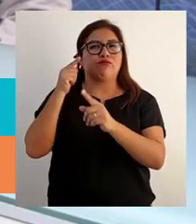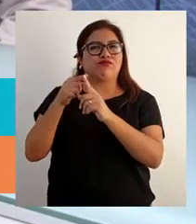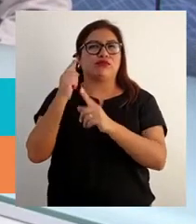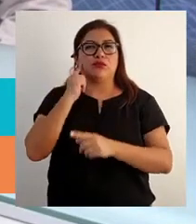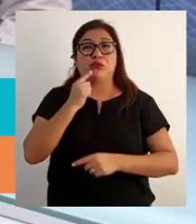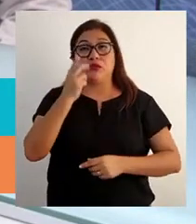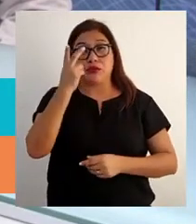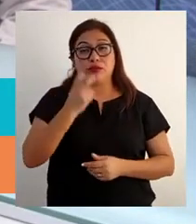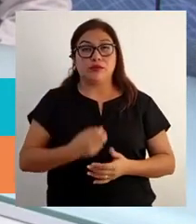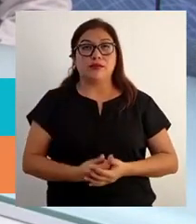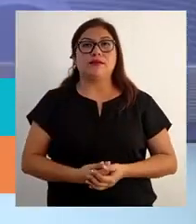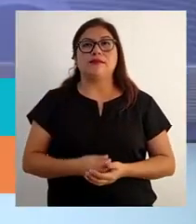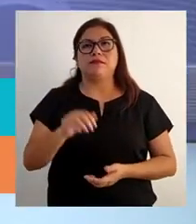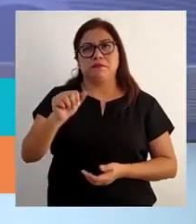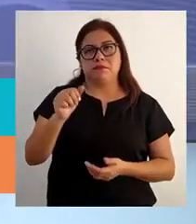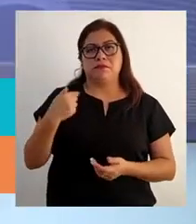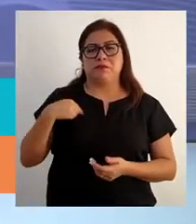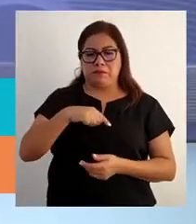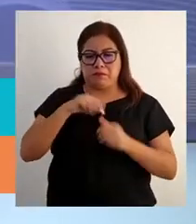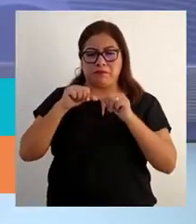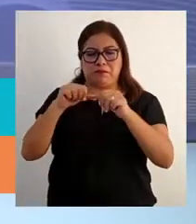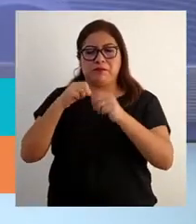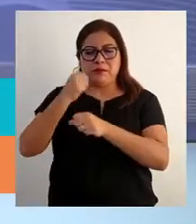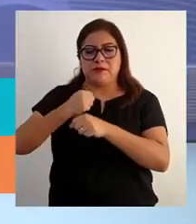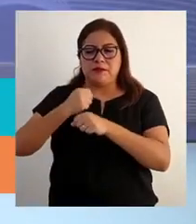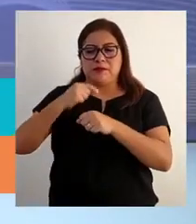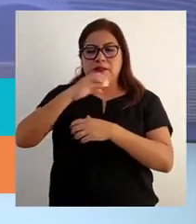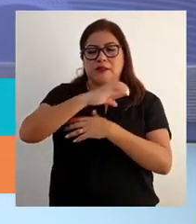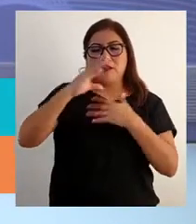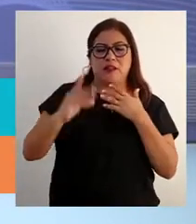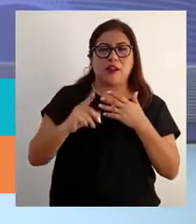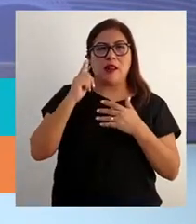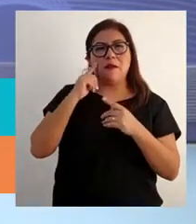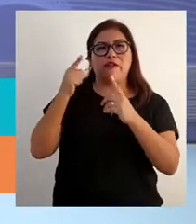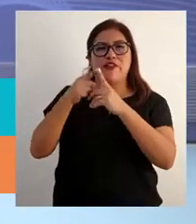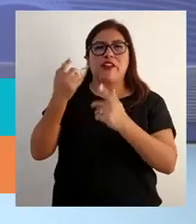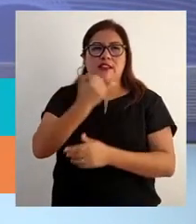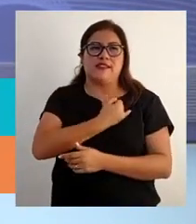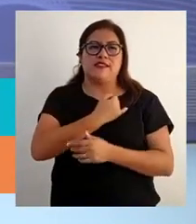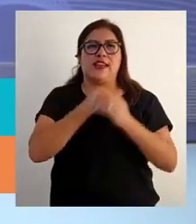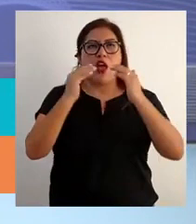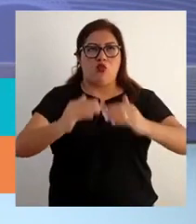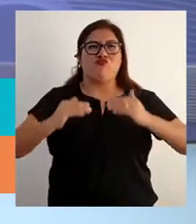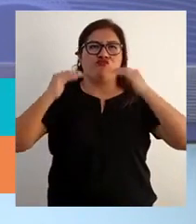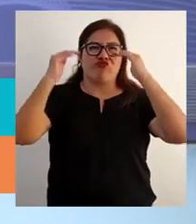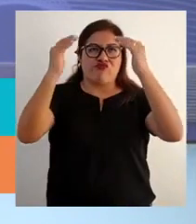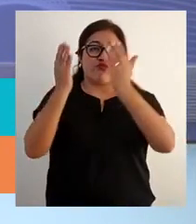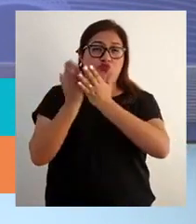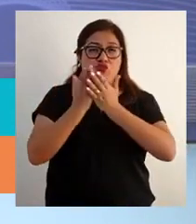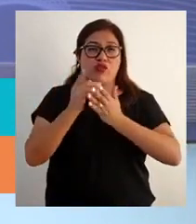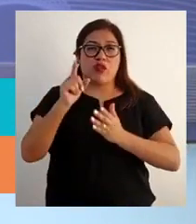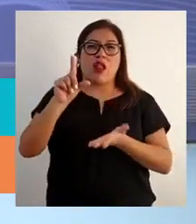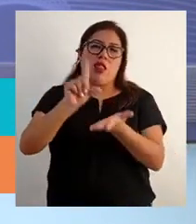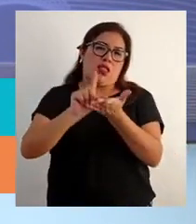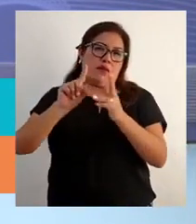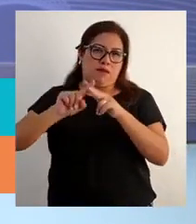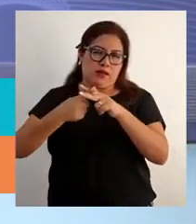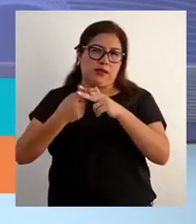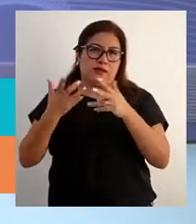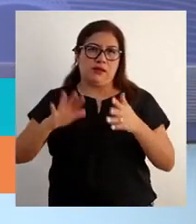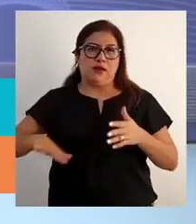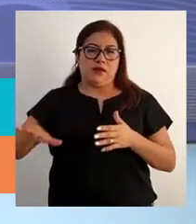momento nuevamente trabajando con el CONADIS a fin de que las entidades de educación superior, ¿no?, comencemos por Lima, por supuesto, ¿no?,